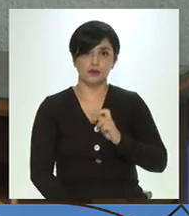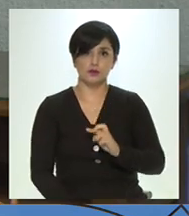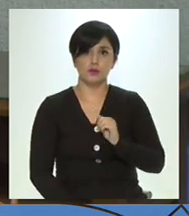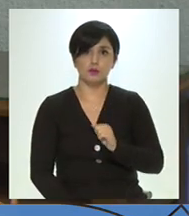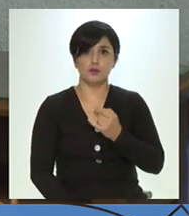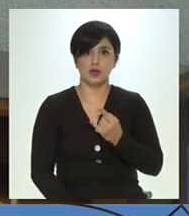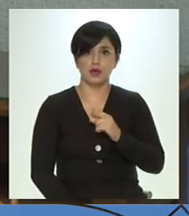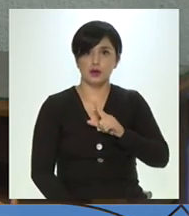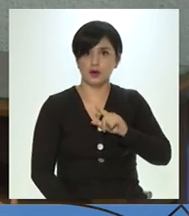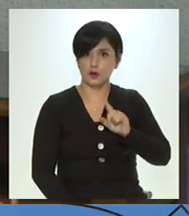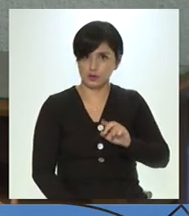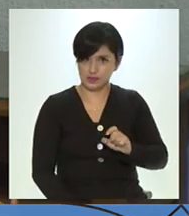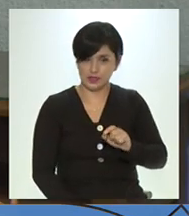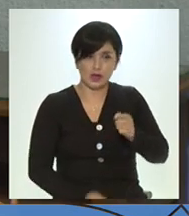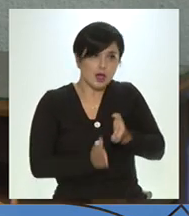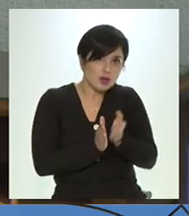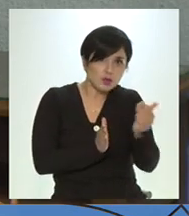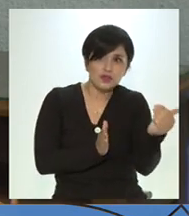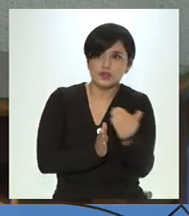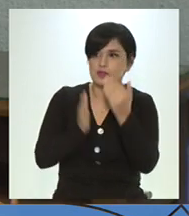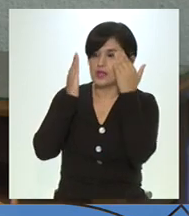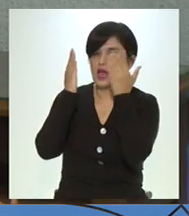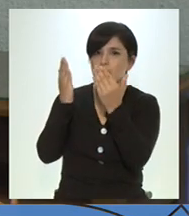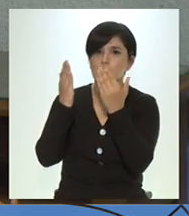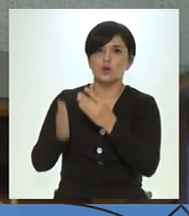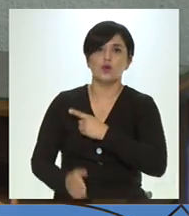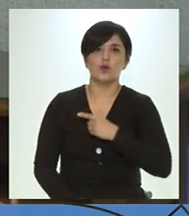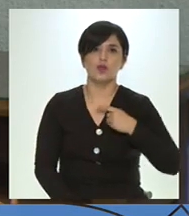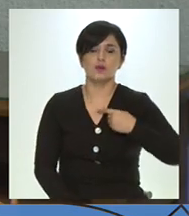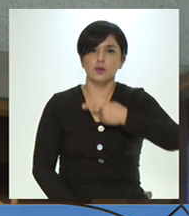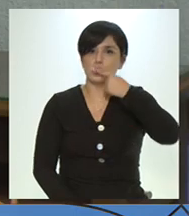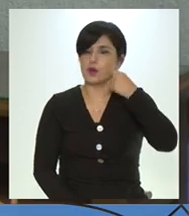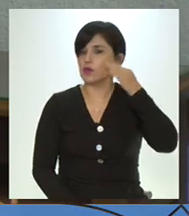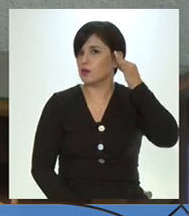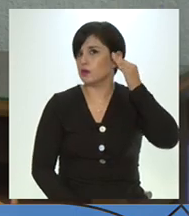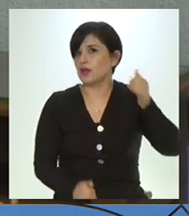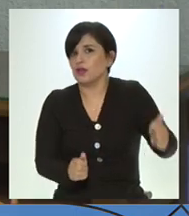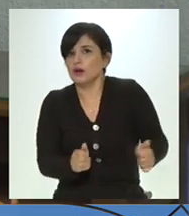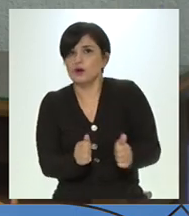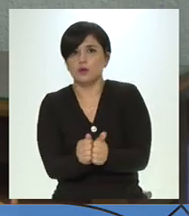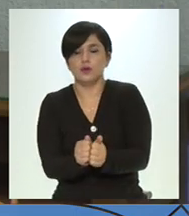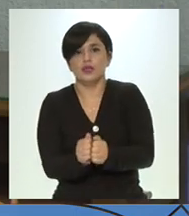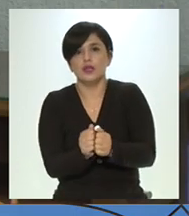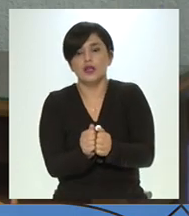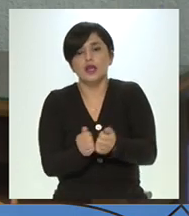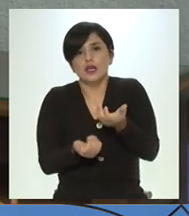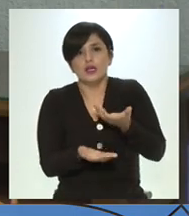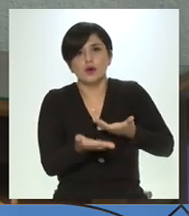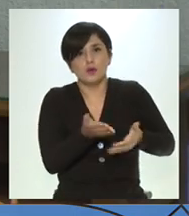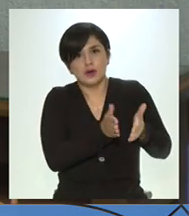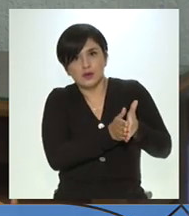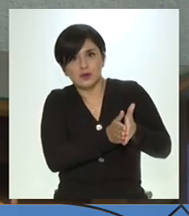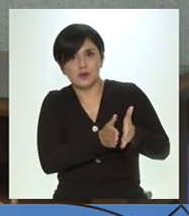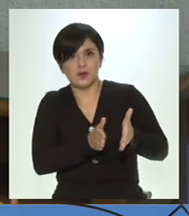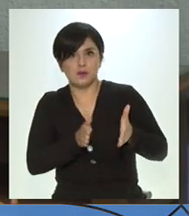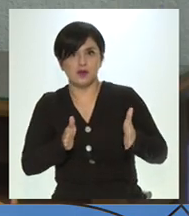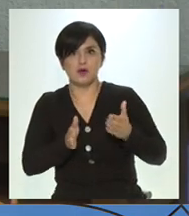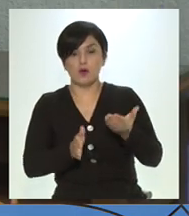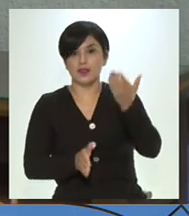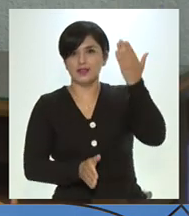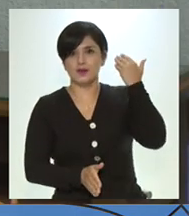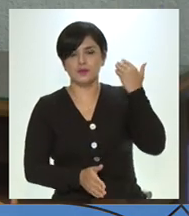través de ellos saludo también a los diputados y diputadas que nos acompañan y con quienes compartimos el periodo legislativo anterior